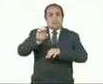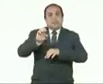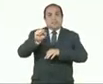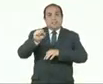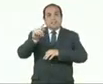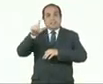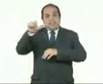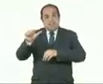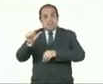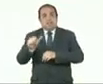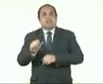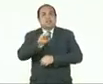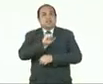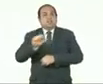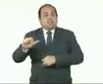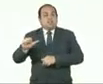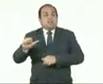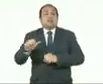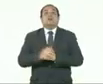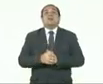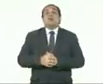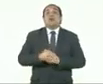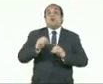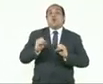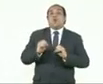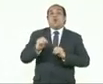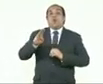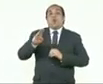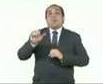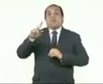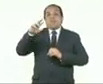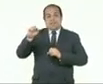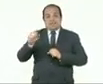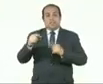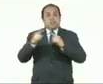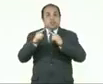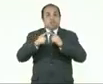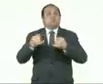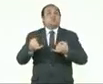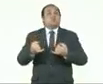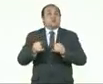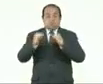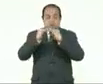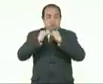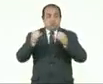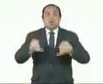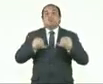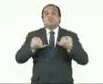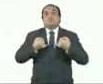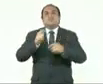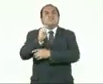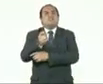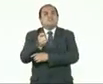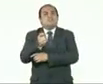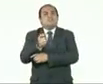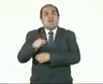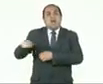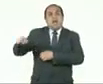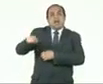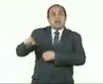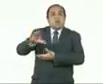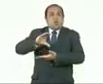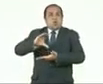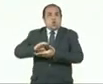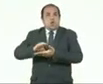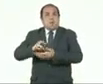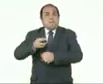y Beatriz Olivares desde el Instituto de la Juventud. ¿En qué consiste? Ahí donde son las colonias de